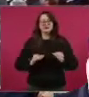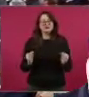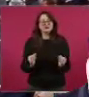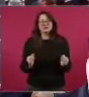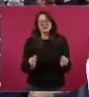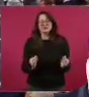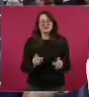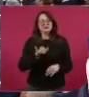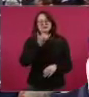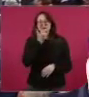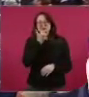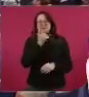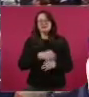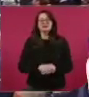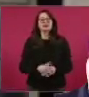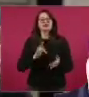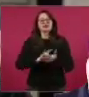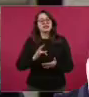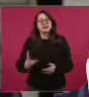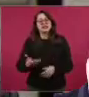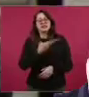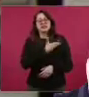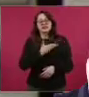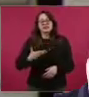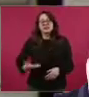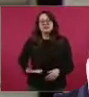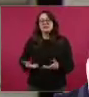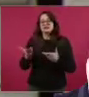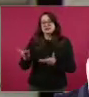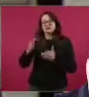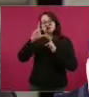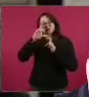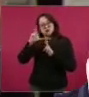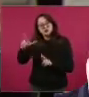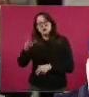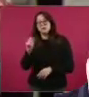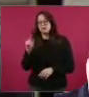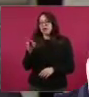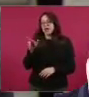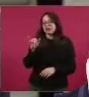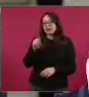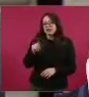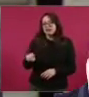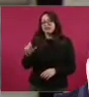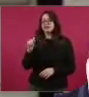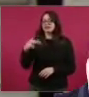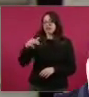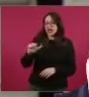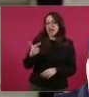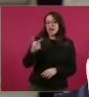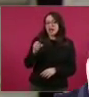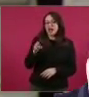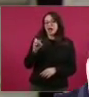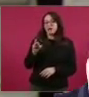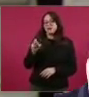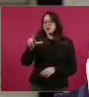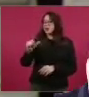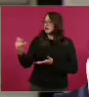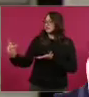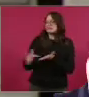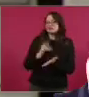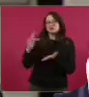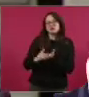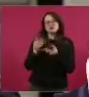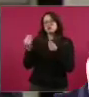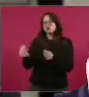Muchas gracias, señor presidente, Andrés Manuel López Obrador, Beatriz Gutiérrez, Ana Gabriela Guevara Espinosa, por todo el apoyo que nos